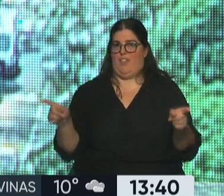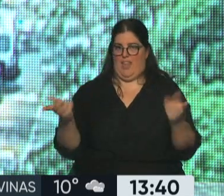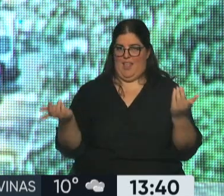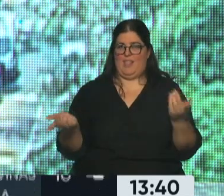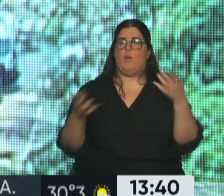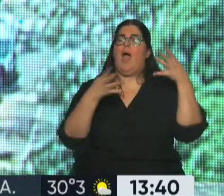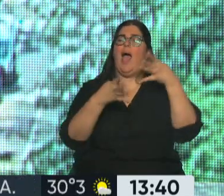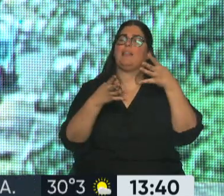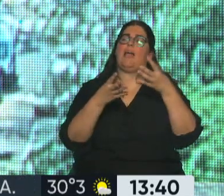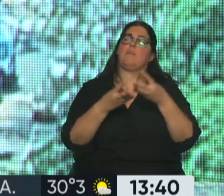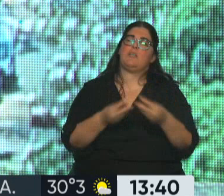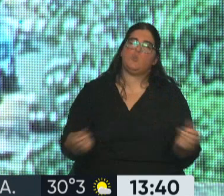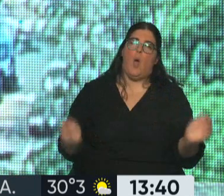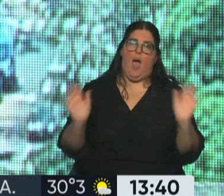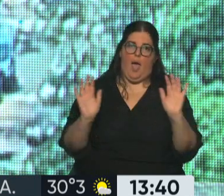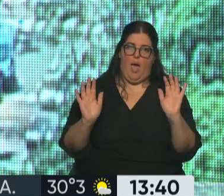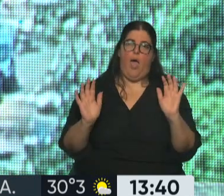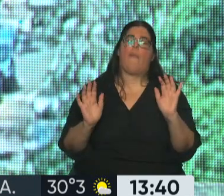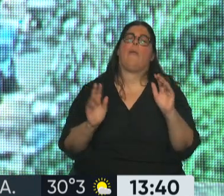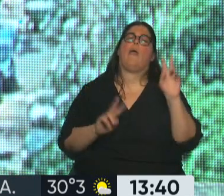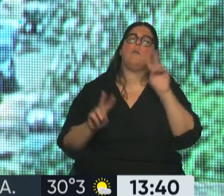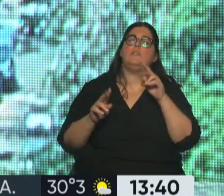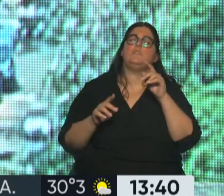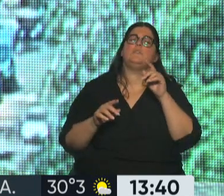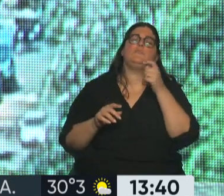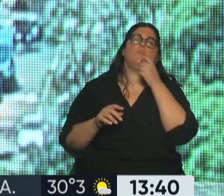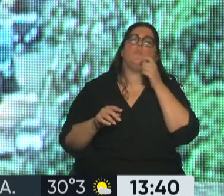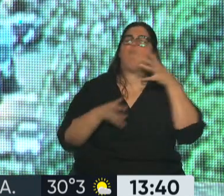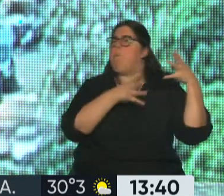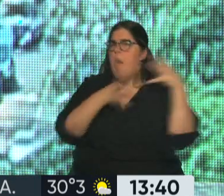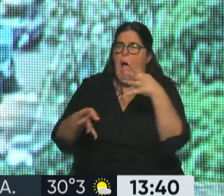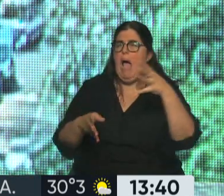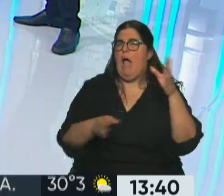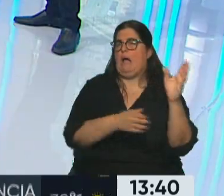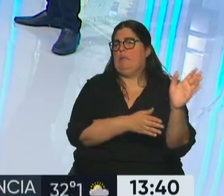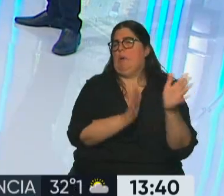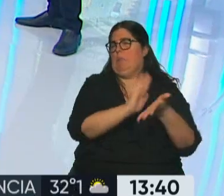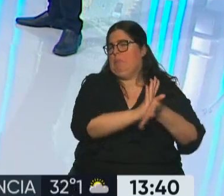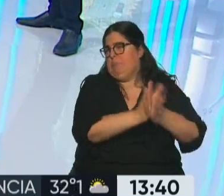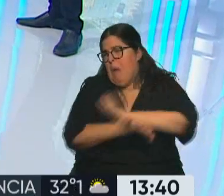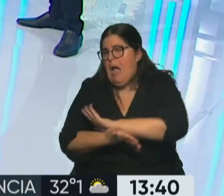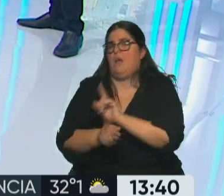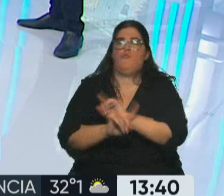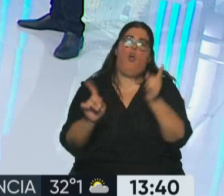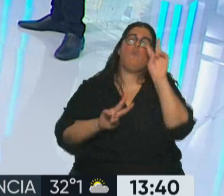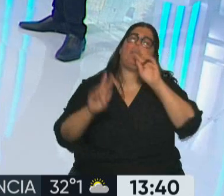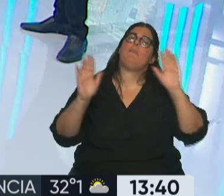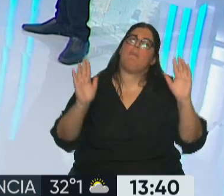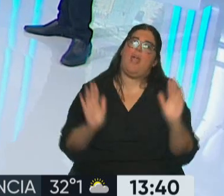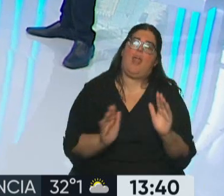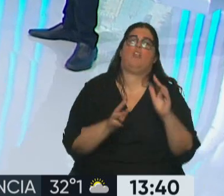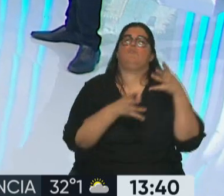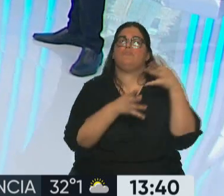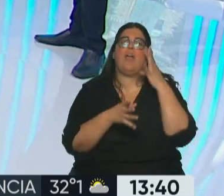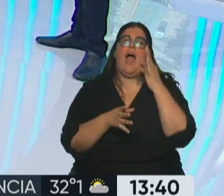ataque menos eh menos violento más quirúrgico con menos bajas civiles No eso Y por último por último eh lo lo